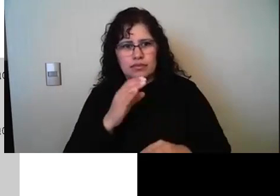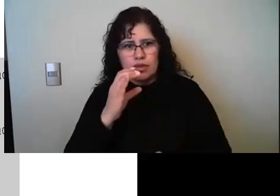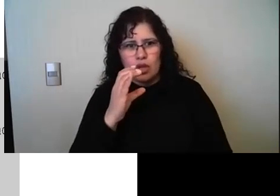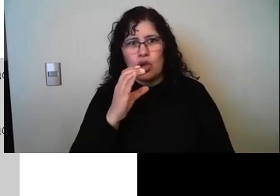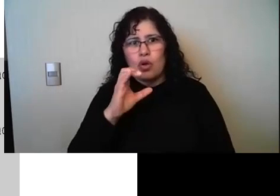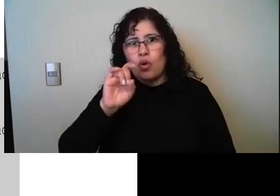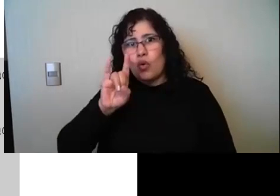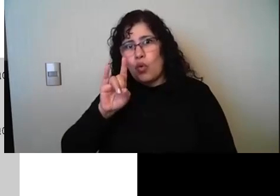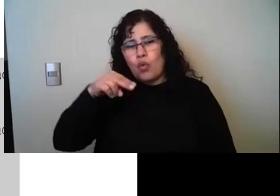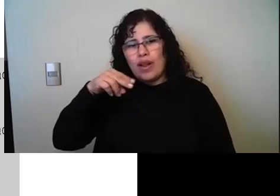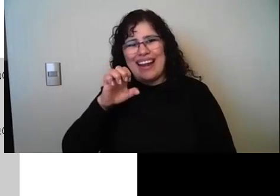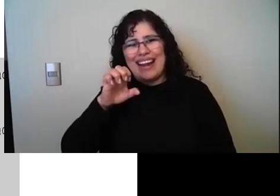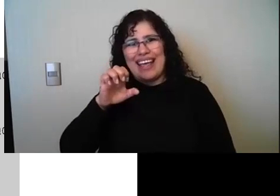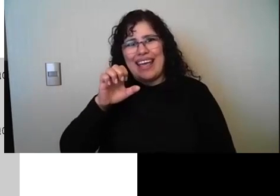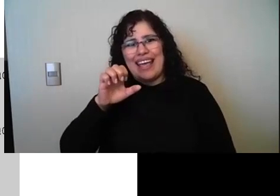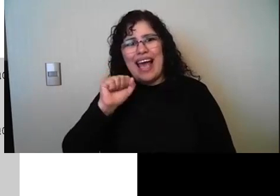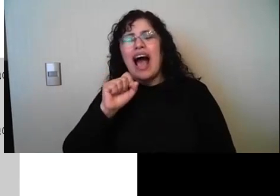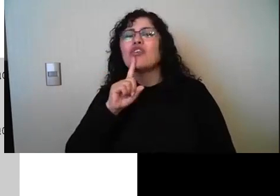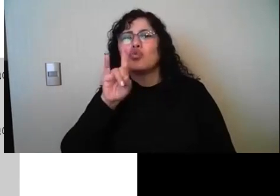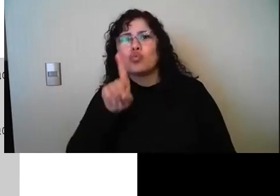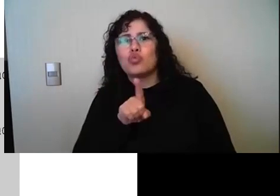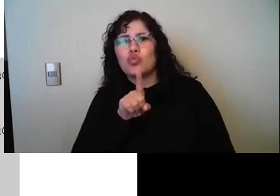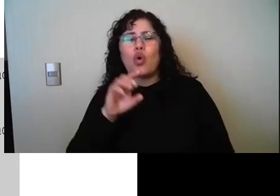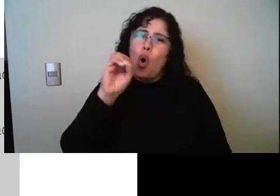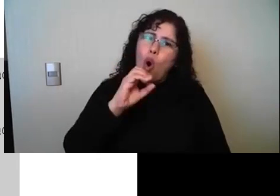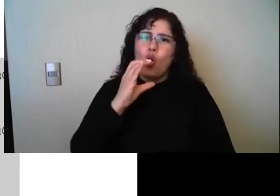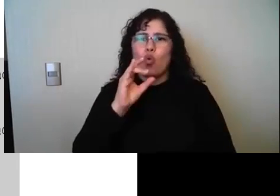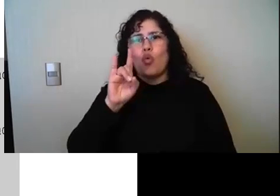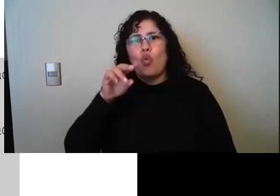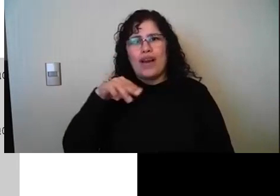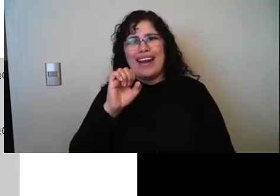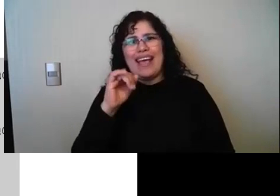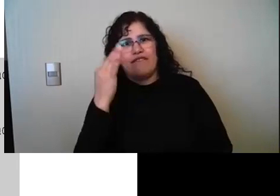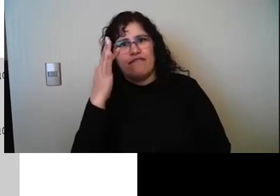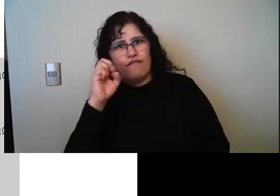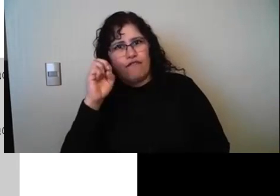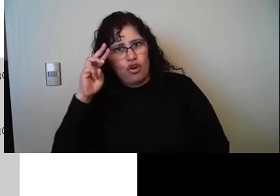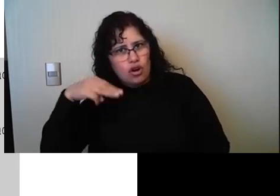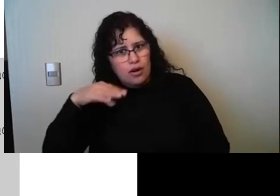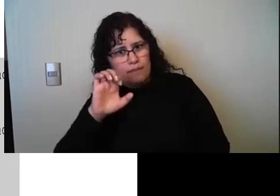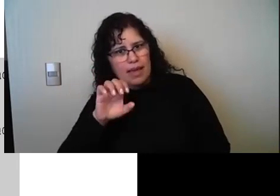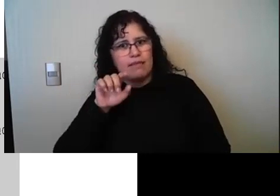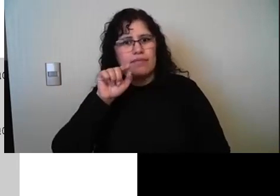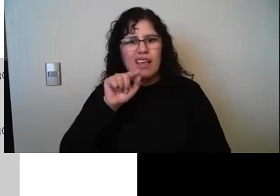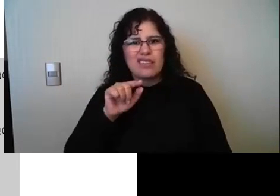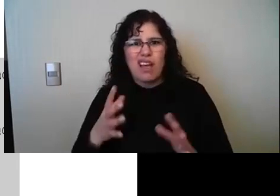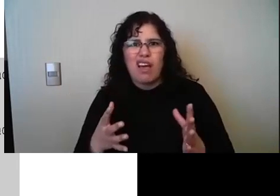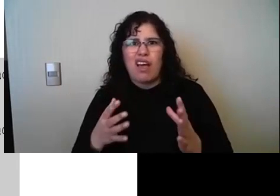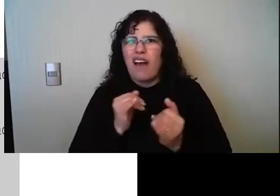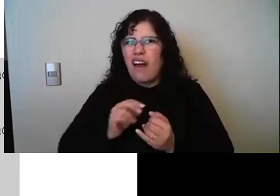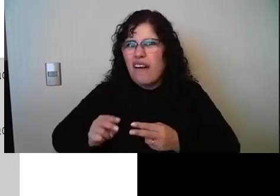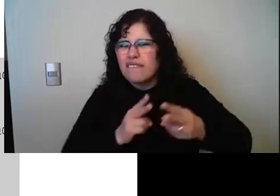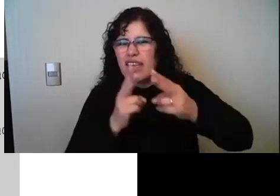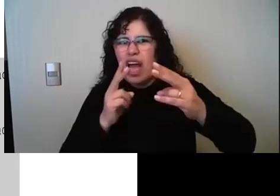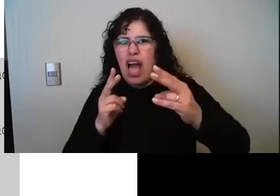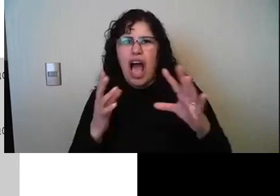cuneatus o cuneiforme, por tanto esta es una vía asociada al cordón posterior. Podría ser